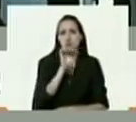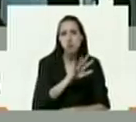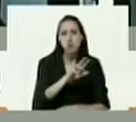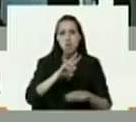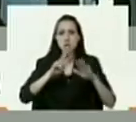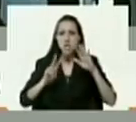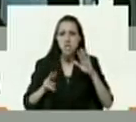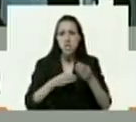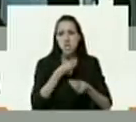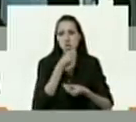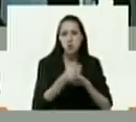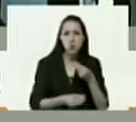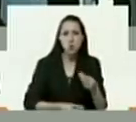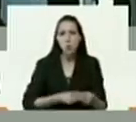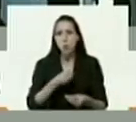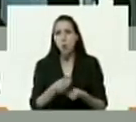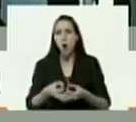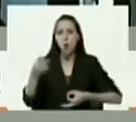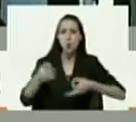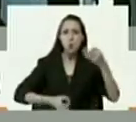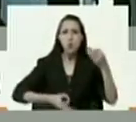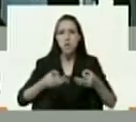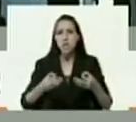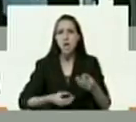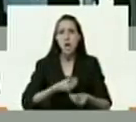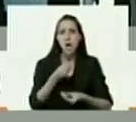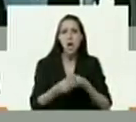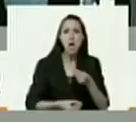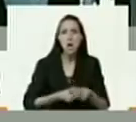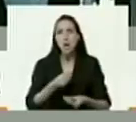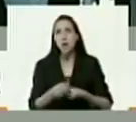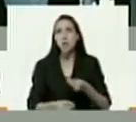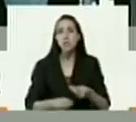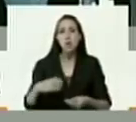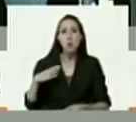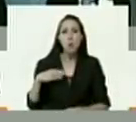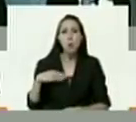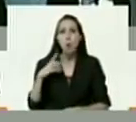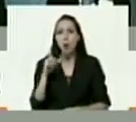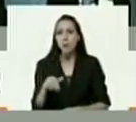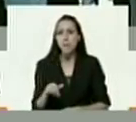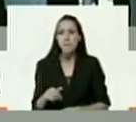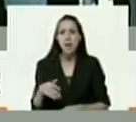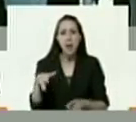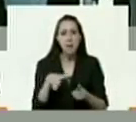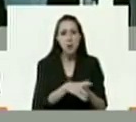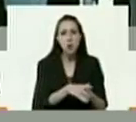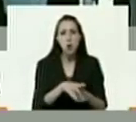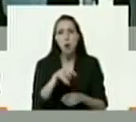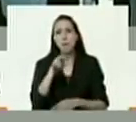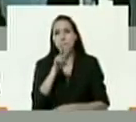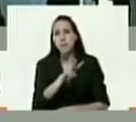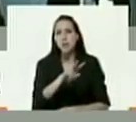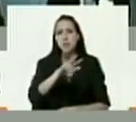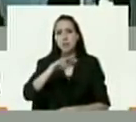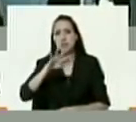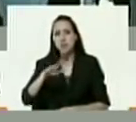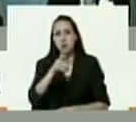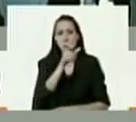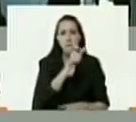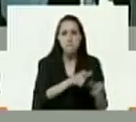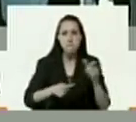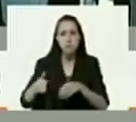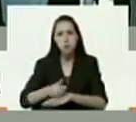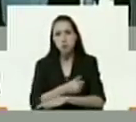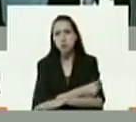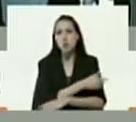ejecuciones extrajudiciales cometidas por las FAES, habla de la inmunidad, de la violación a la inmunidad de 25 parlamentarios, habla de casos